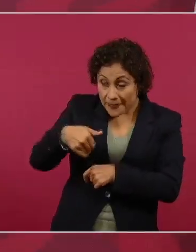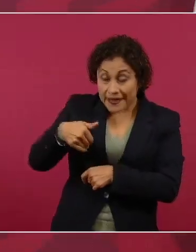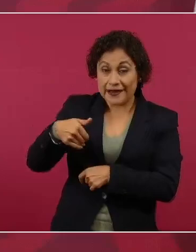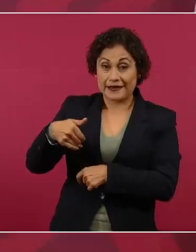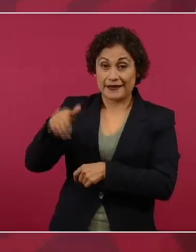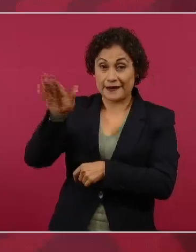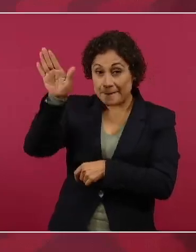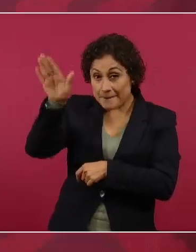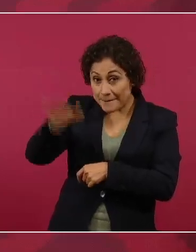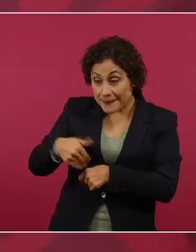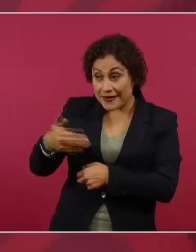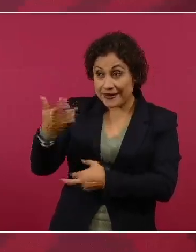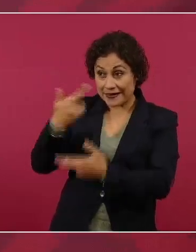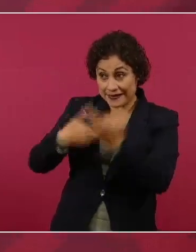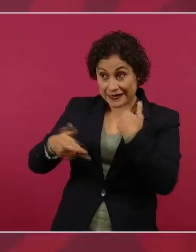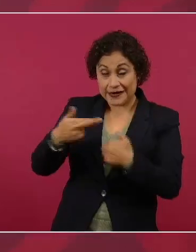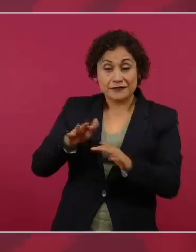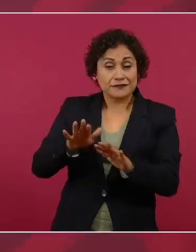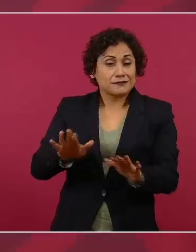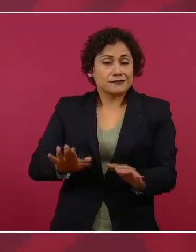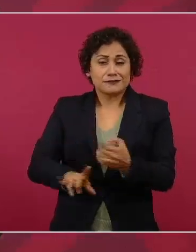venga, regrese, no hay problema.